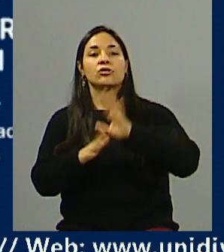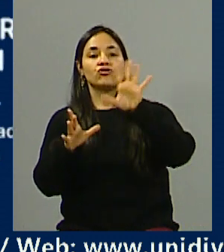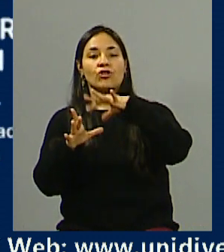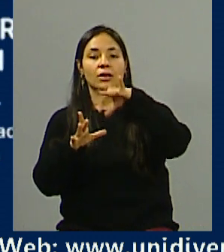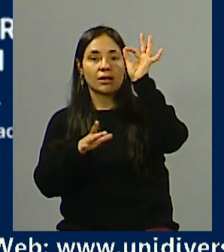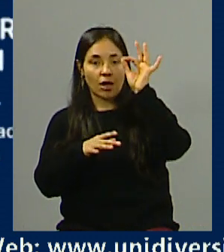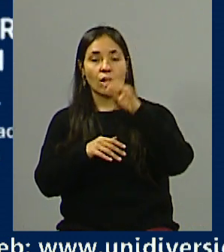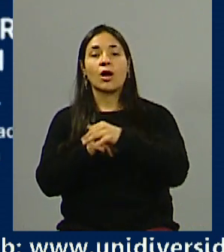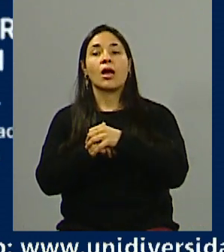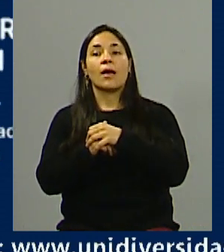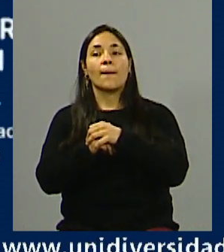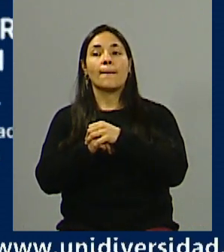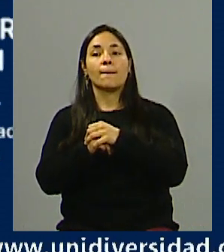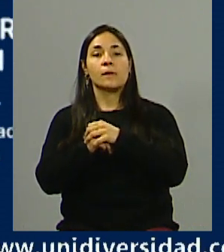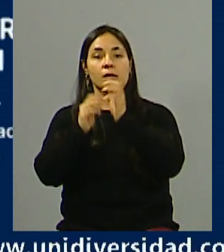quien va a abrir